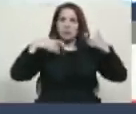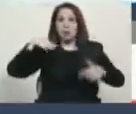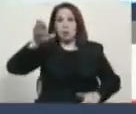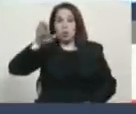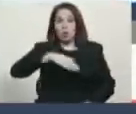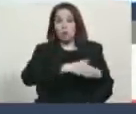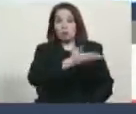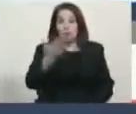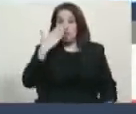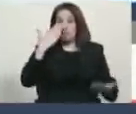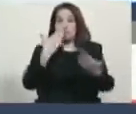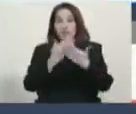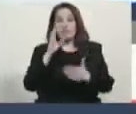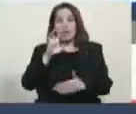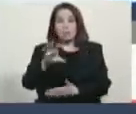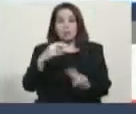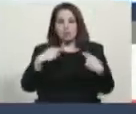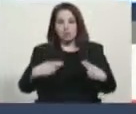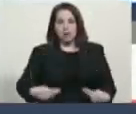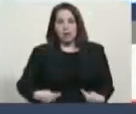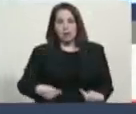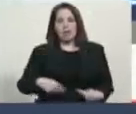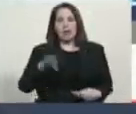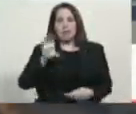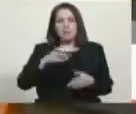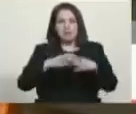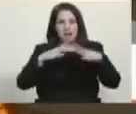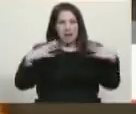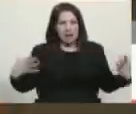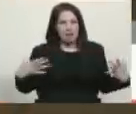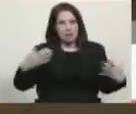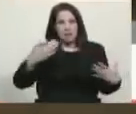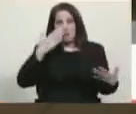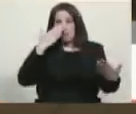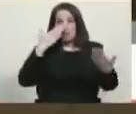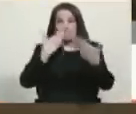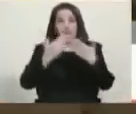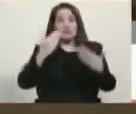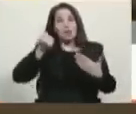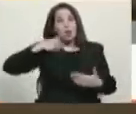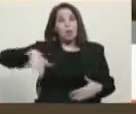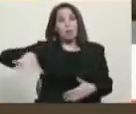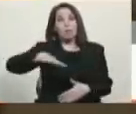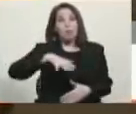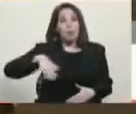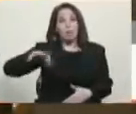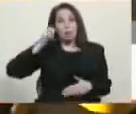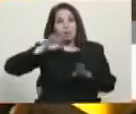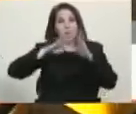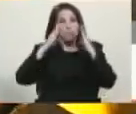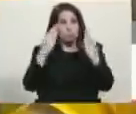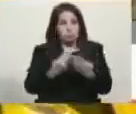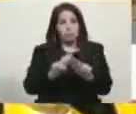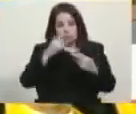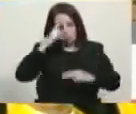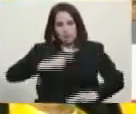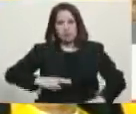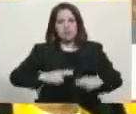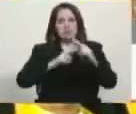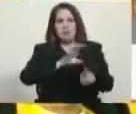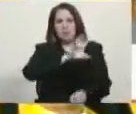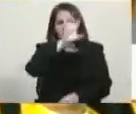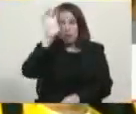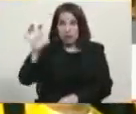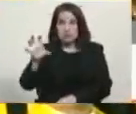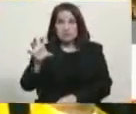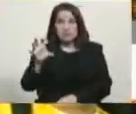grande y la patria humana, delante de los pueblos del mundo, juran por la dignidad de las naciones, juran por sus padres, por